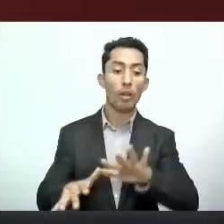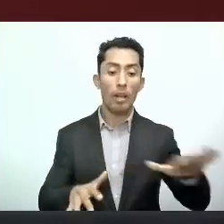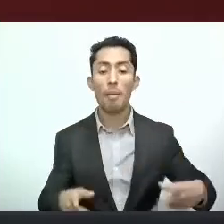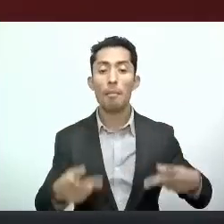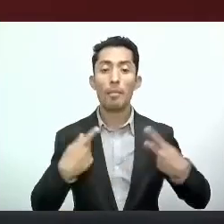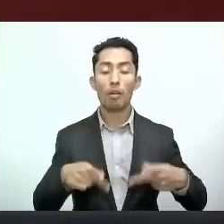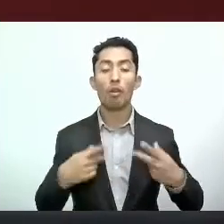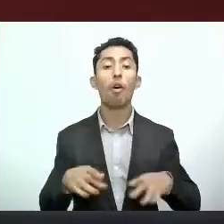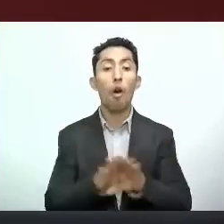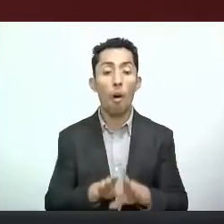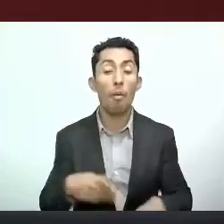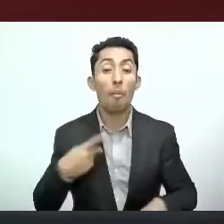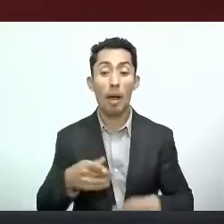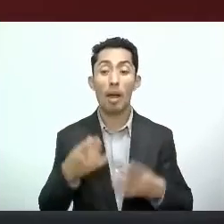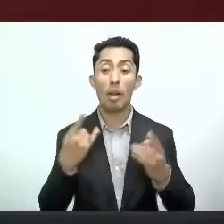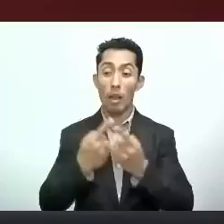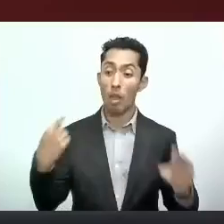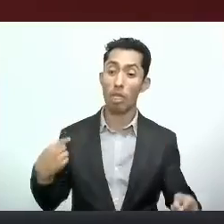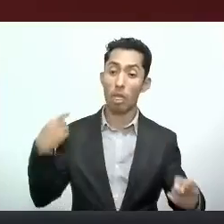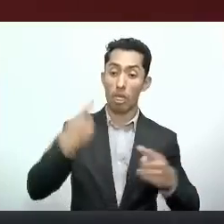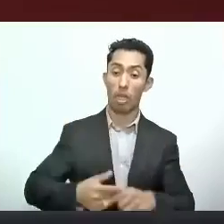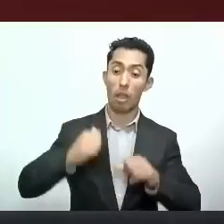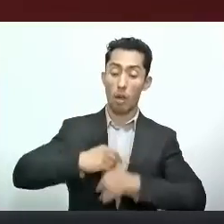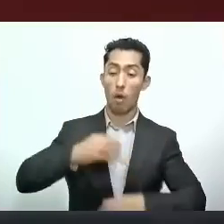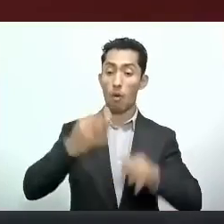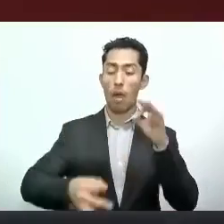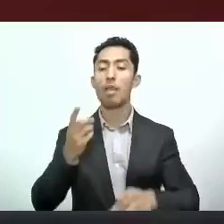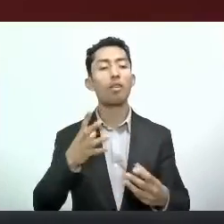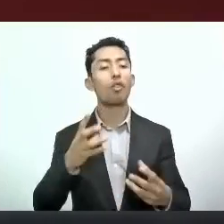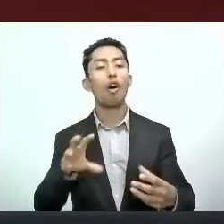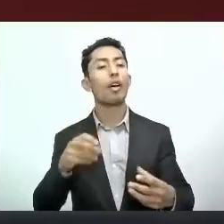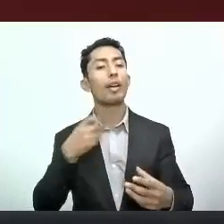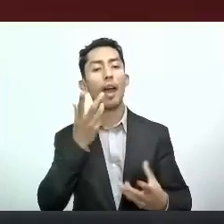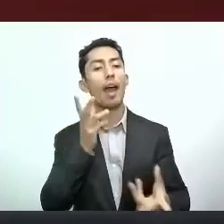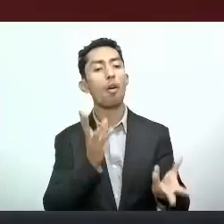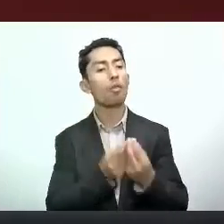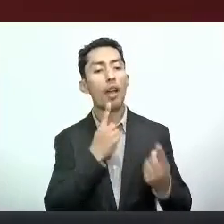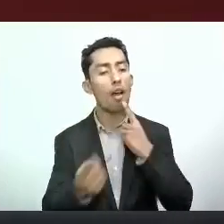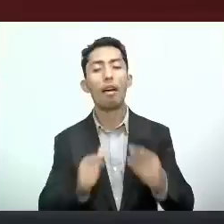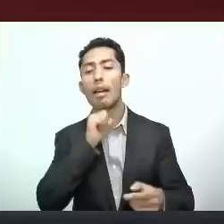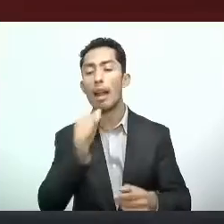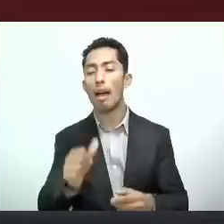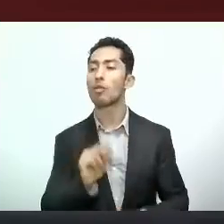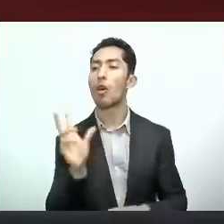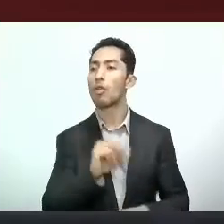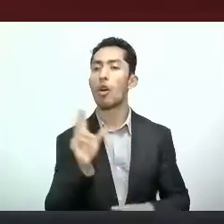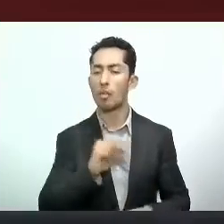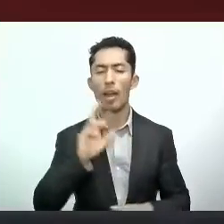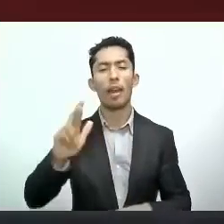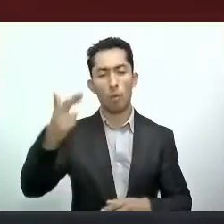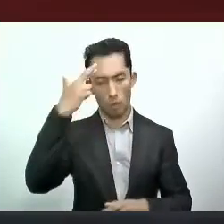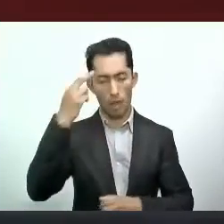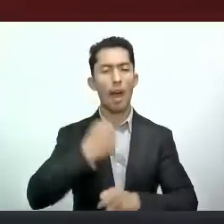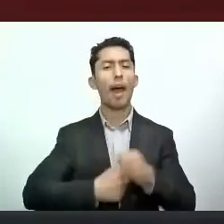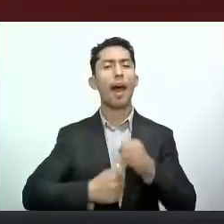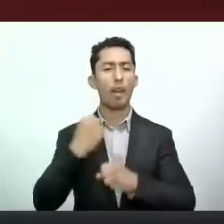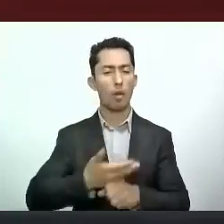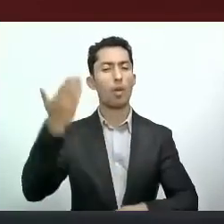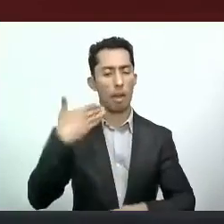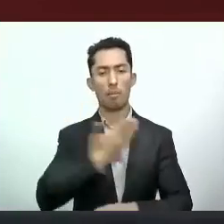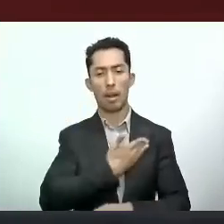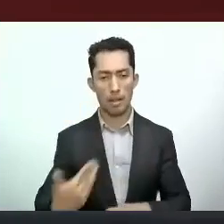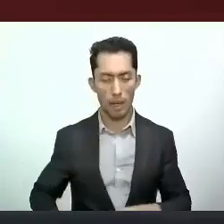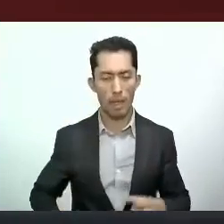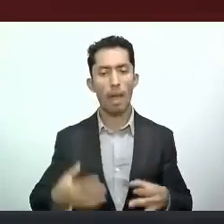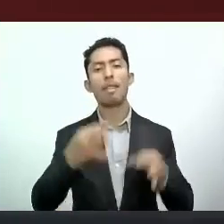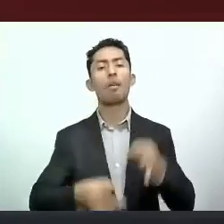los poderes judiciales se han negado al diálogo? Yo recuerdo hace unos años, varios presidentes de tribunales nos